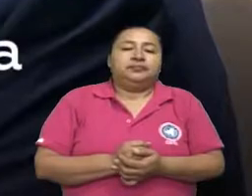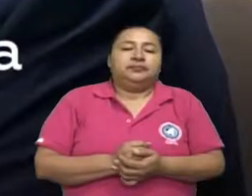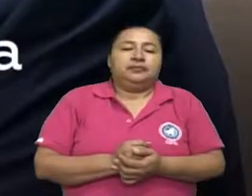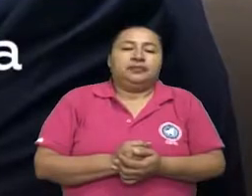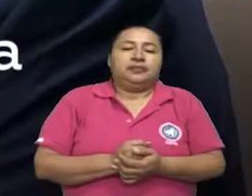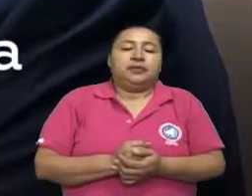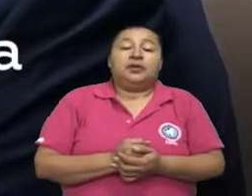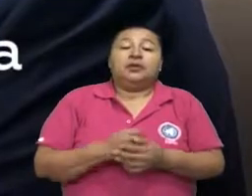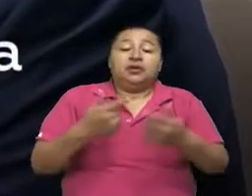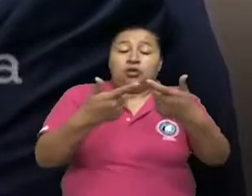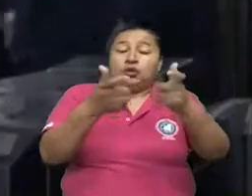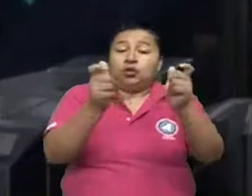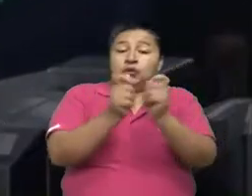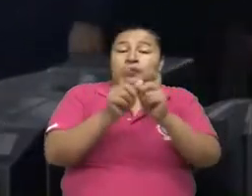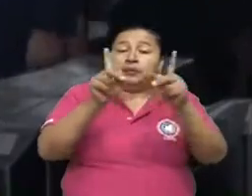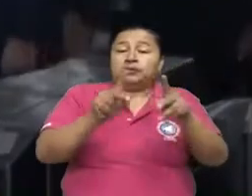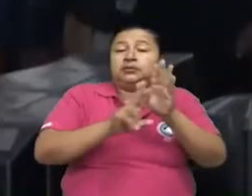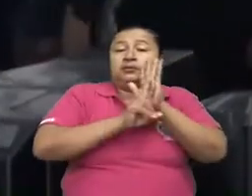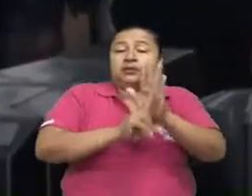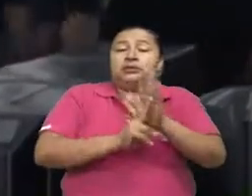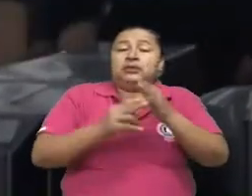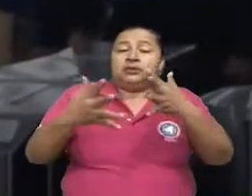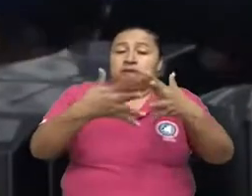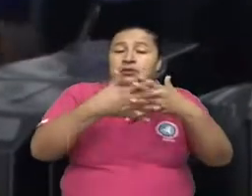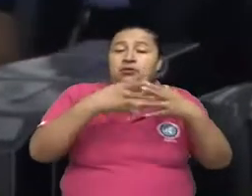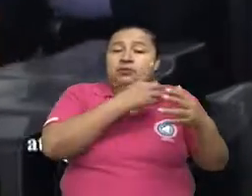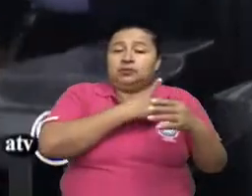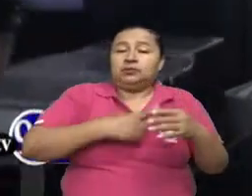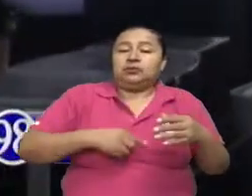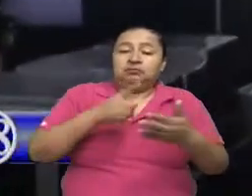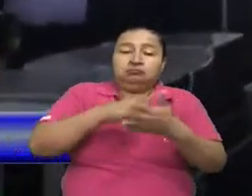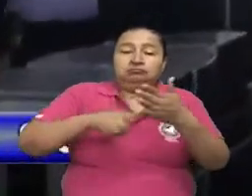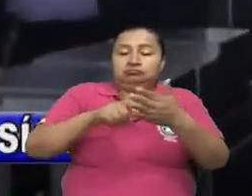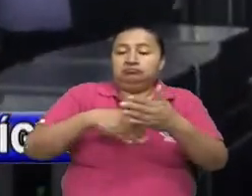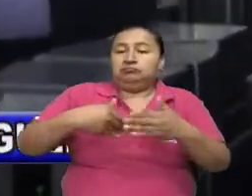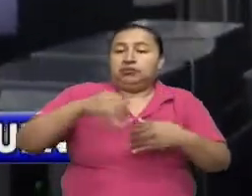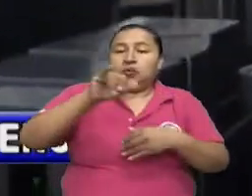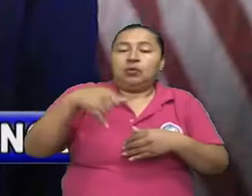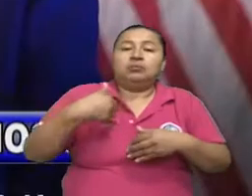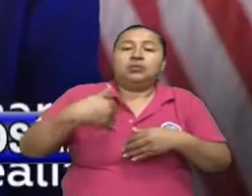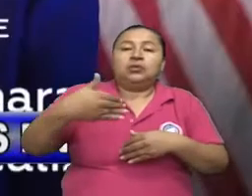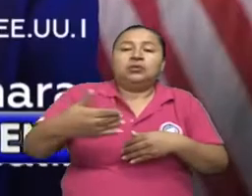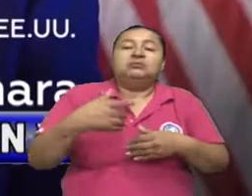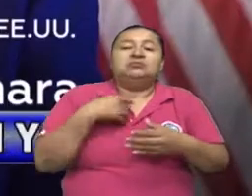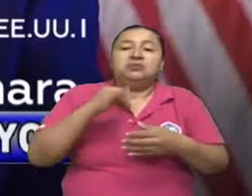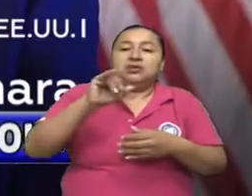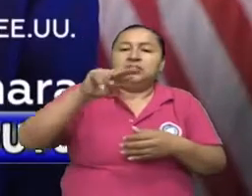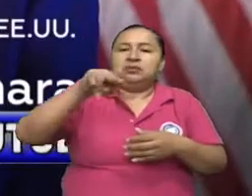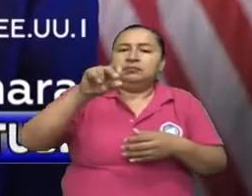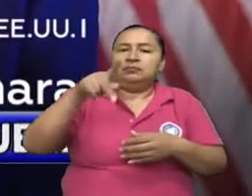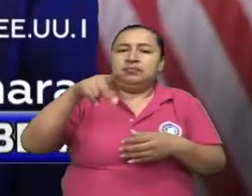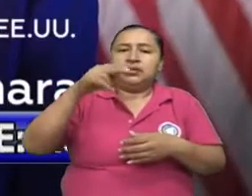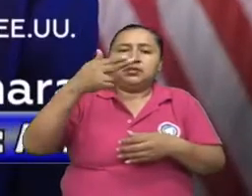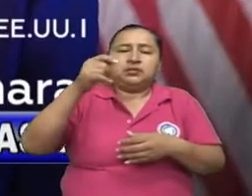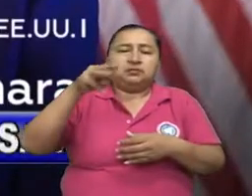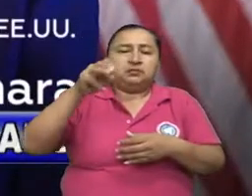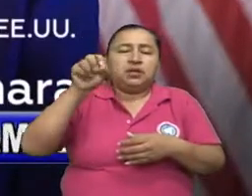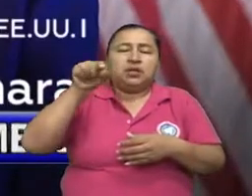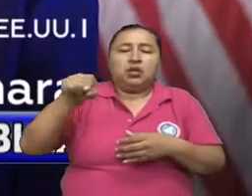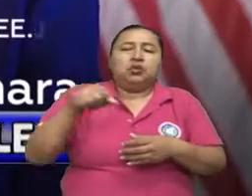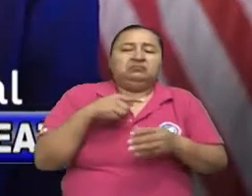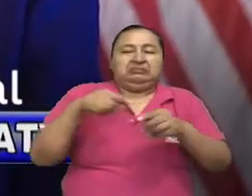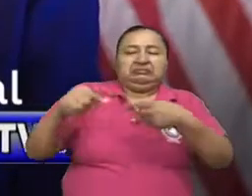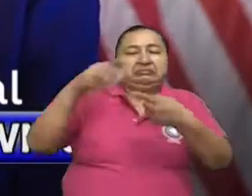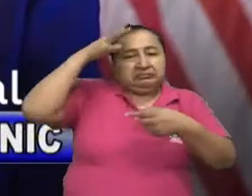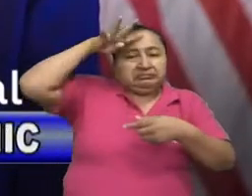La Cámara de Representantes de Estados Unidos votará este jueves sobre el proceso de impeachment contra Trump, según lo anunciará